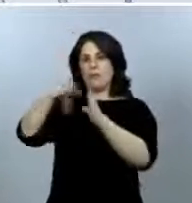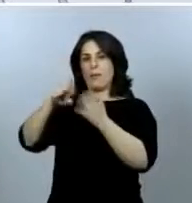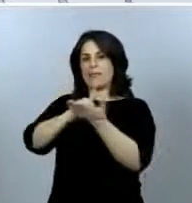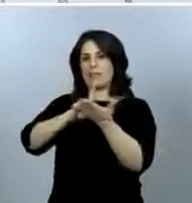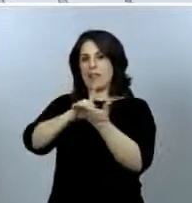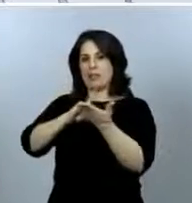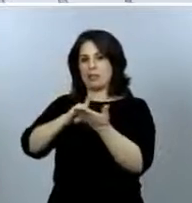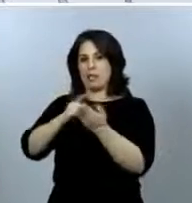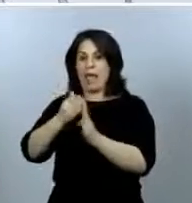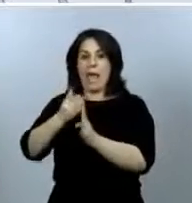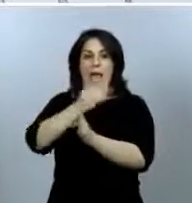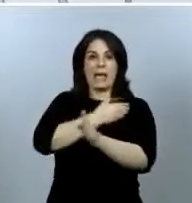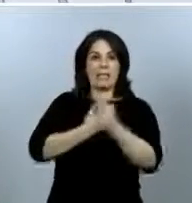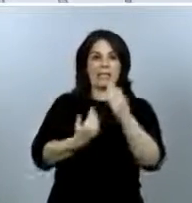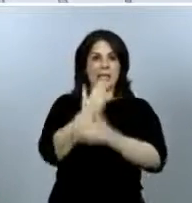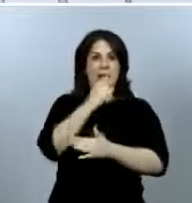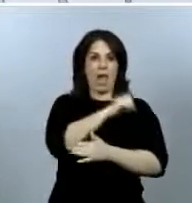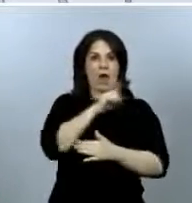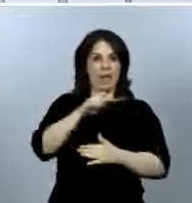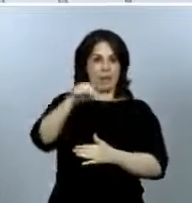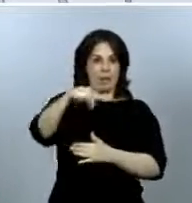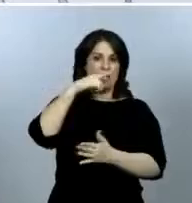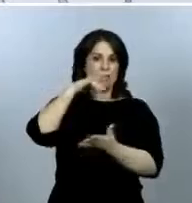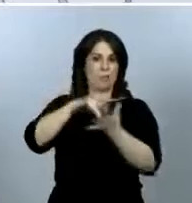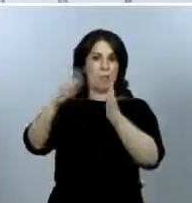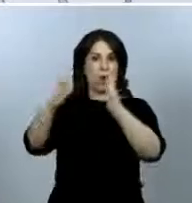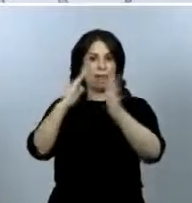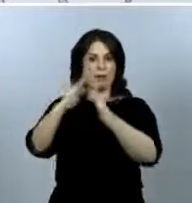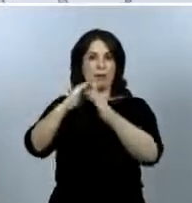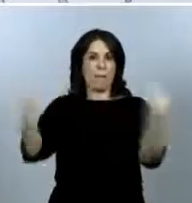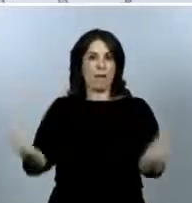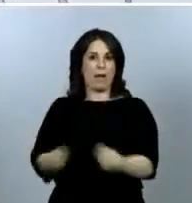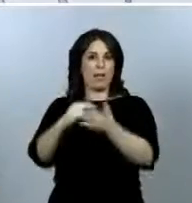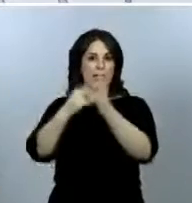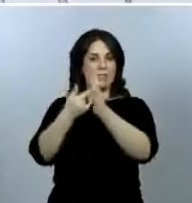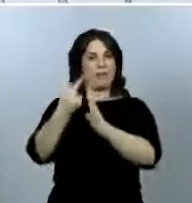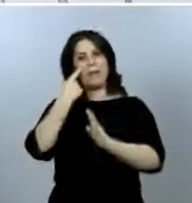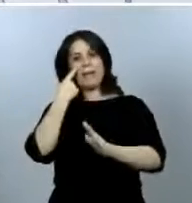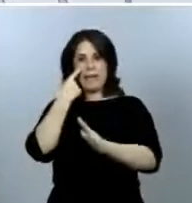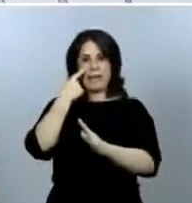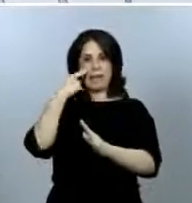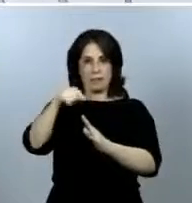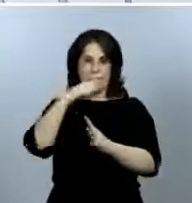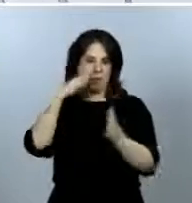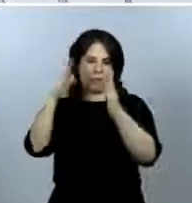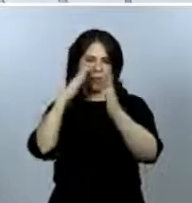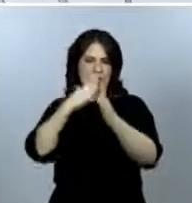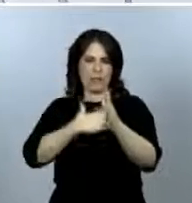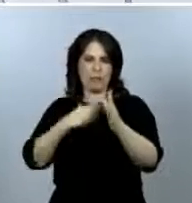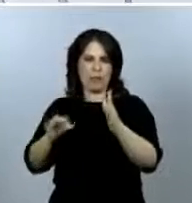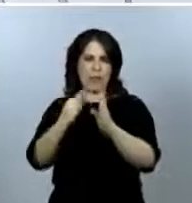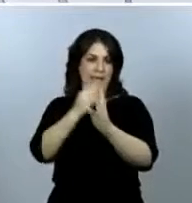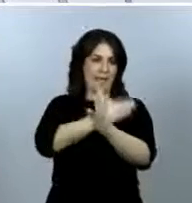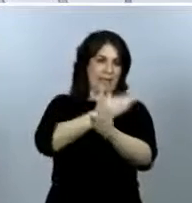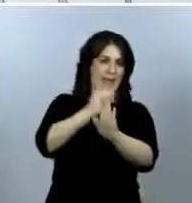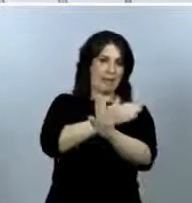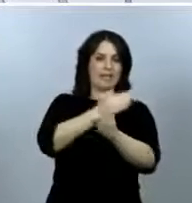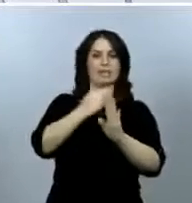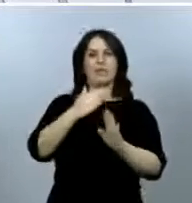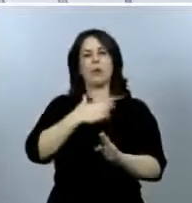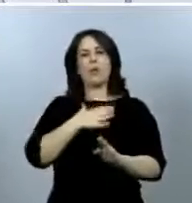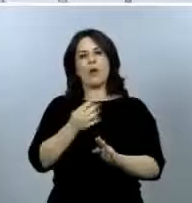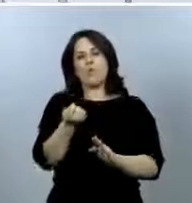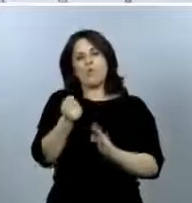sistema de vigilancia a nivel global porque ya estamos nuestra acción que es en la que se podía hacer eso sí que puede ser que los tengamos con algo más de